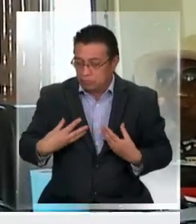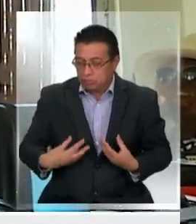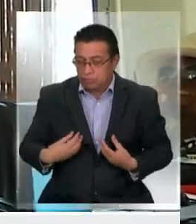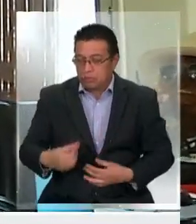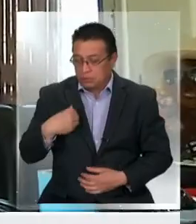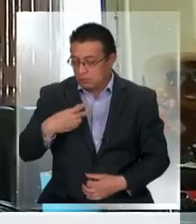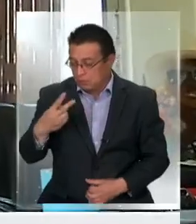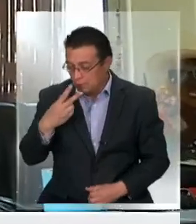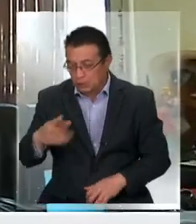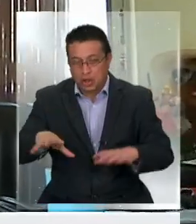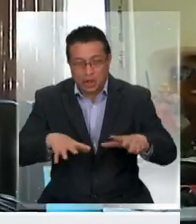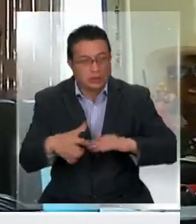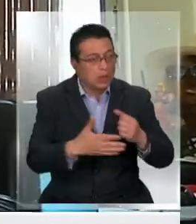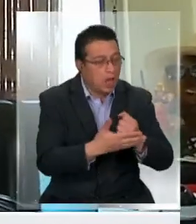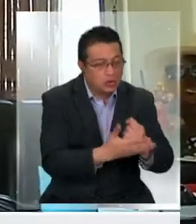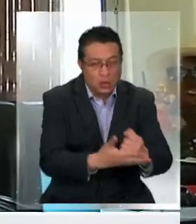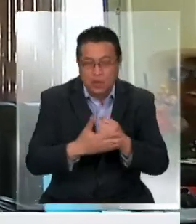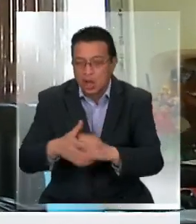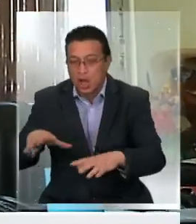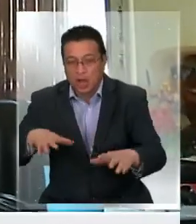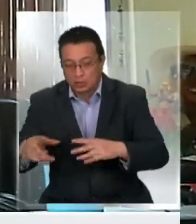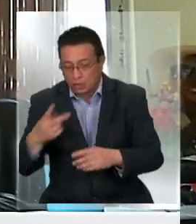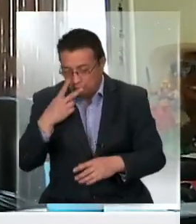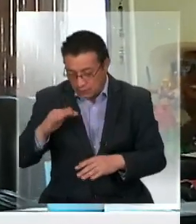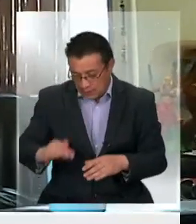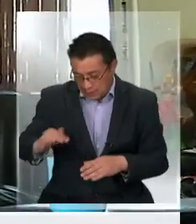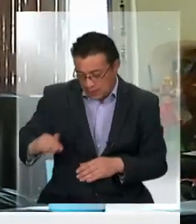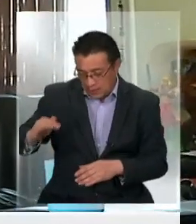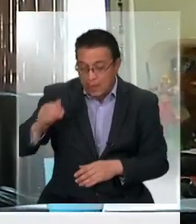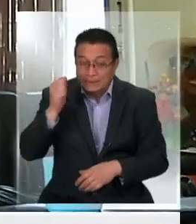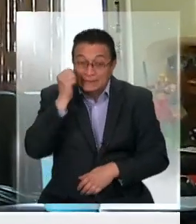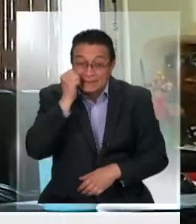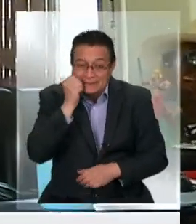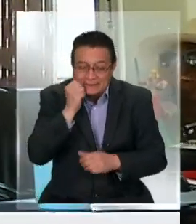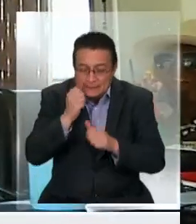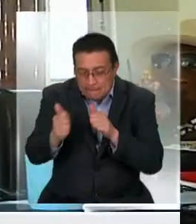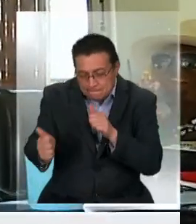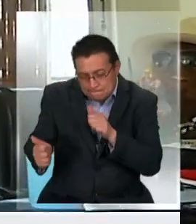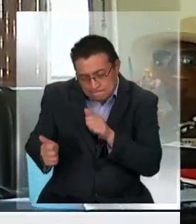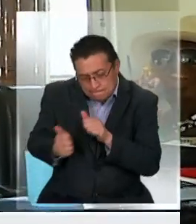ver las cosas acá en la casa, ver cómo él va creciendo, ese apego